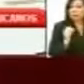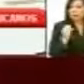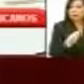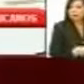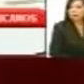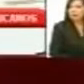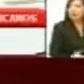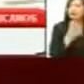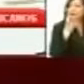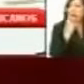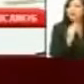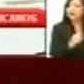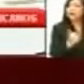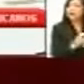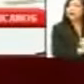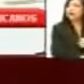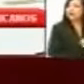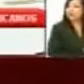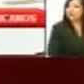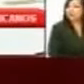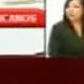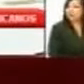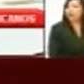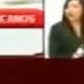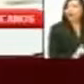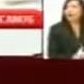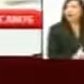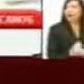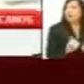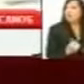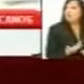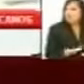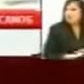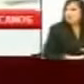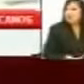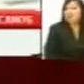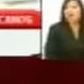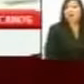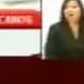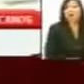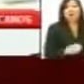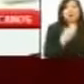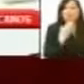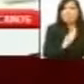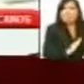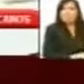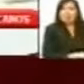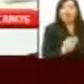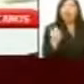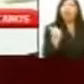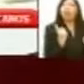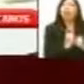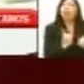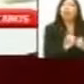aportar experiencias de otros países en lo que les ha ido bien, en lo que les ha ido mal, dónde han